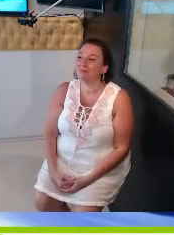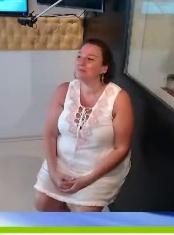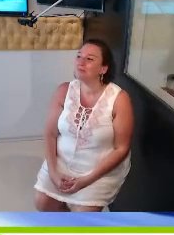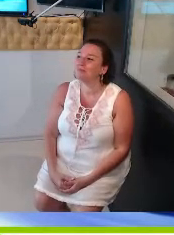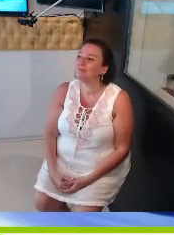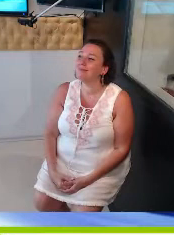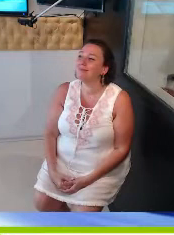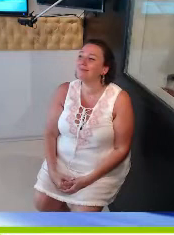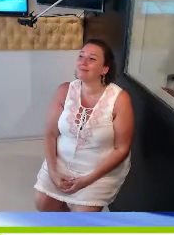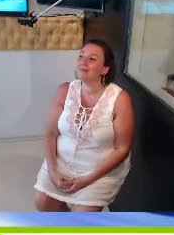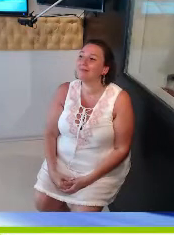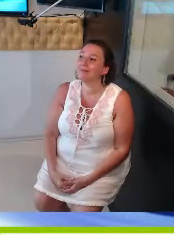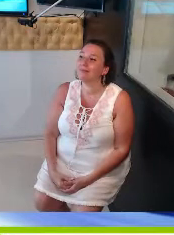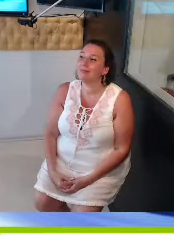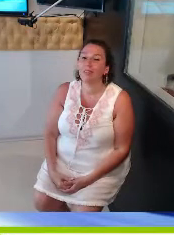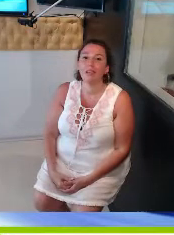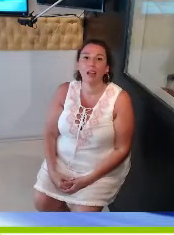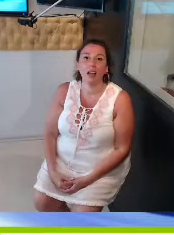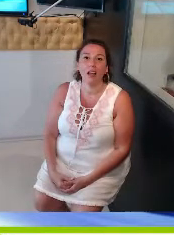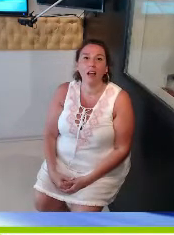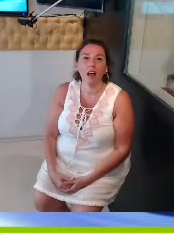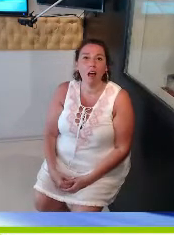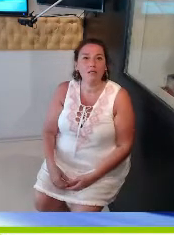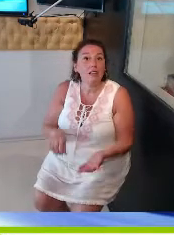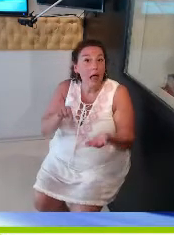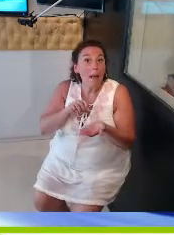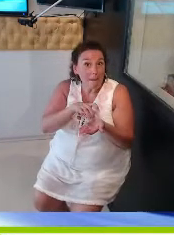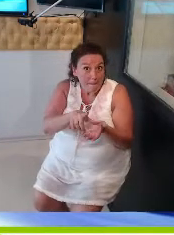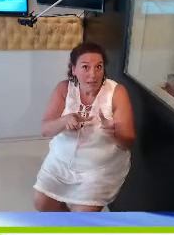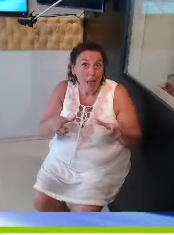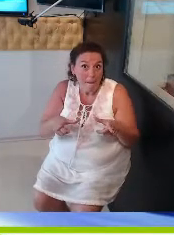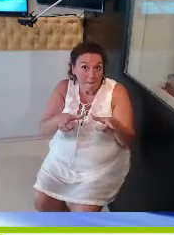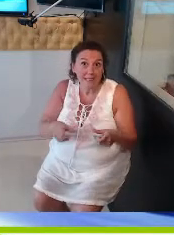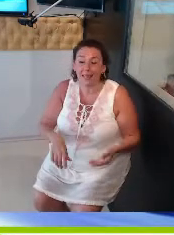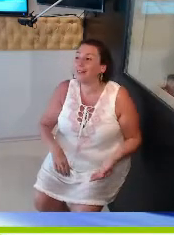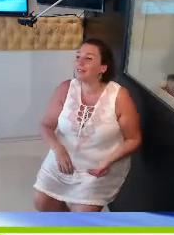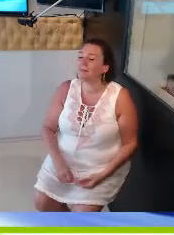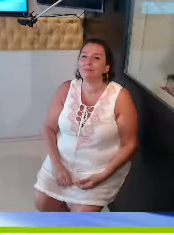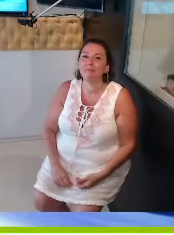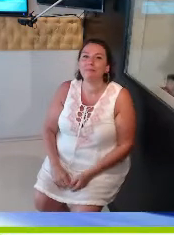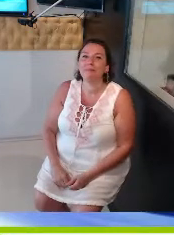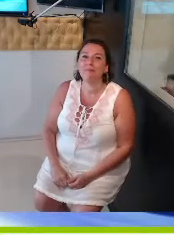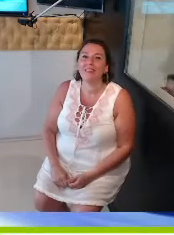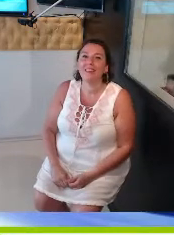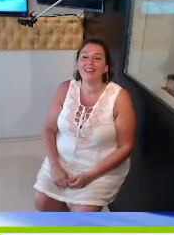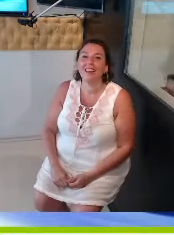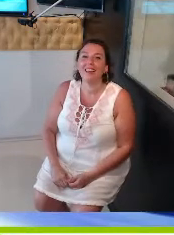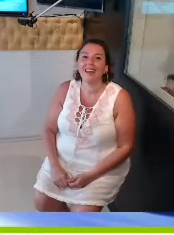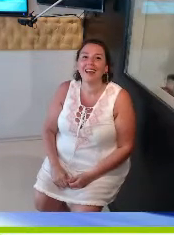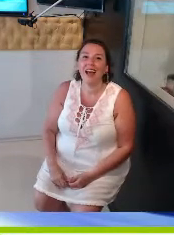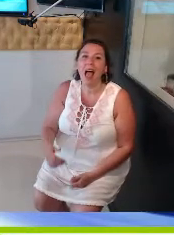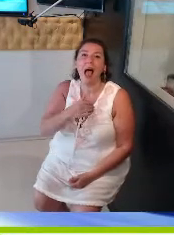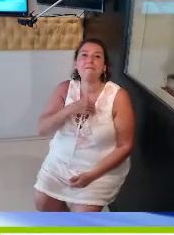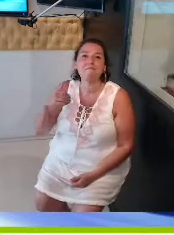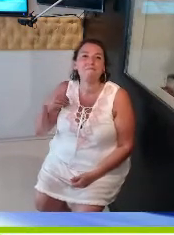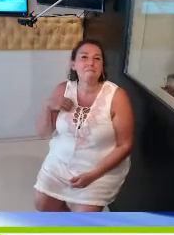Perdóname que lo interrumpa. Nos está mandando mensaje a Azucena. Sí, ¿qué dice mi mamá? Muy bueno el programa. ¿Quién nos está mandando? A mi mamá, mi